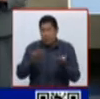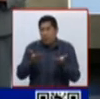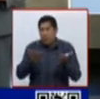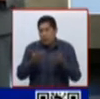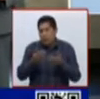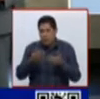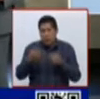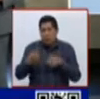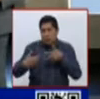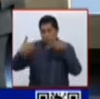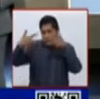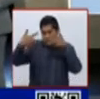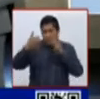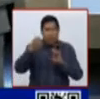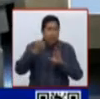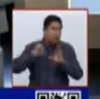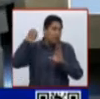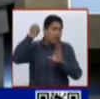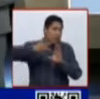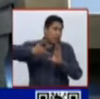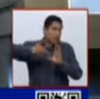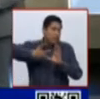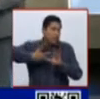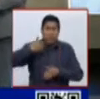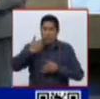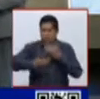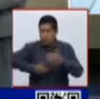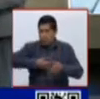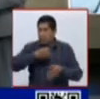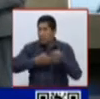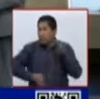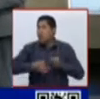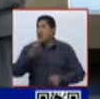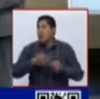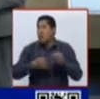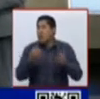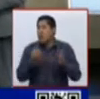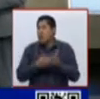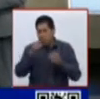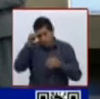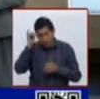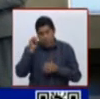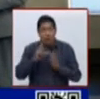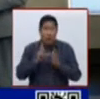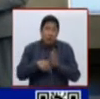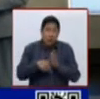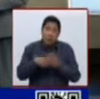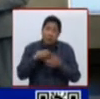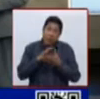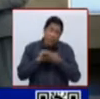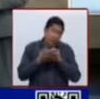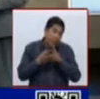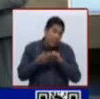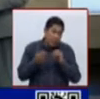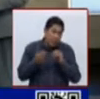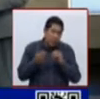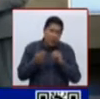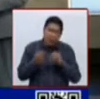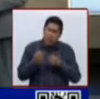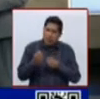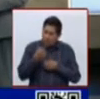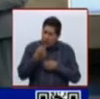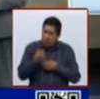ella está viendo virtualmente justamente el proceso judicial que se sigue en su contra, porque después de lo que ella ha comentado, ¿no? Que le han dado